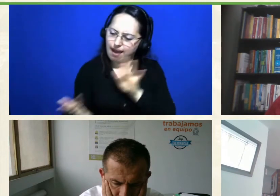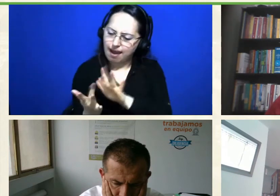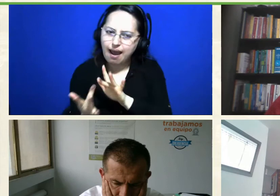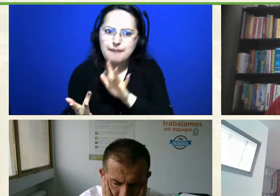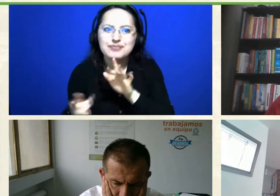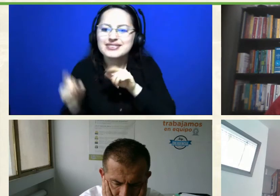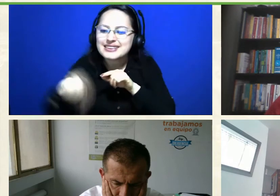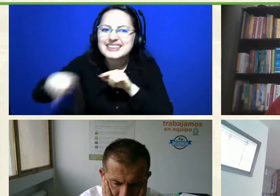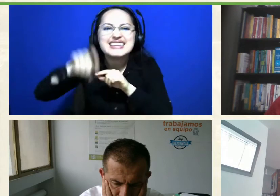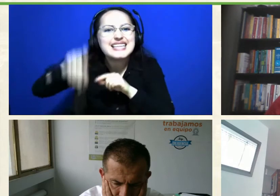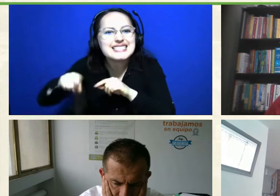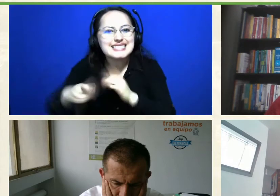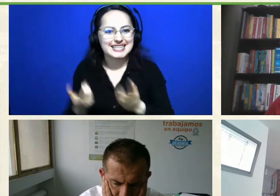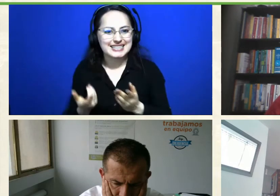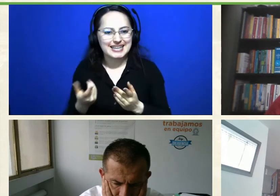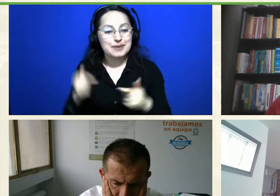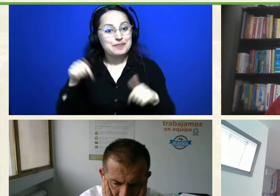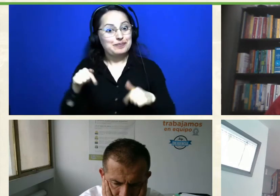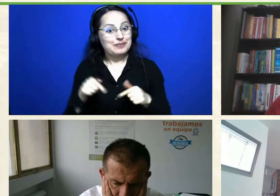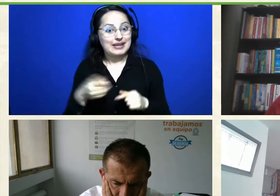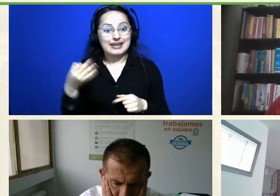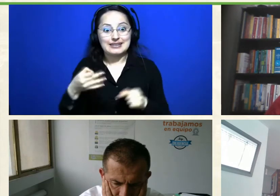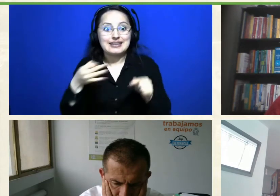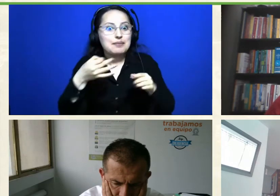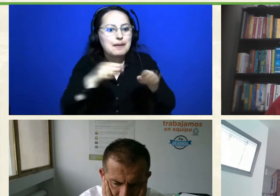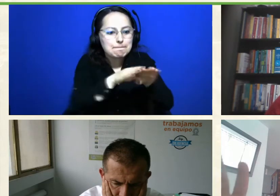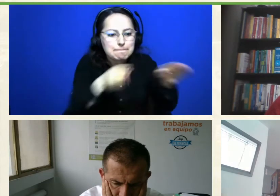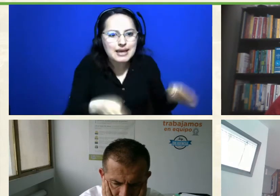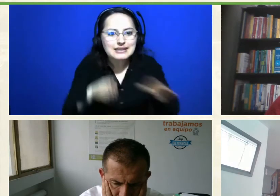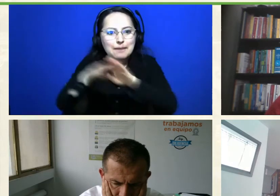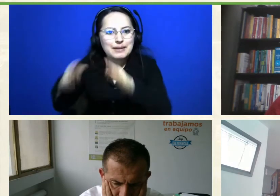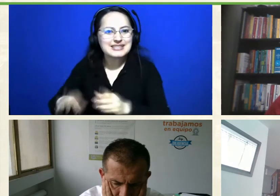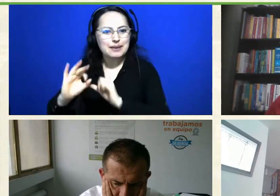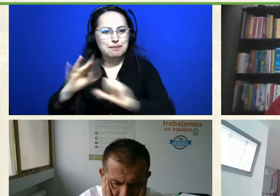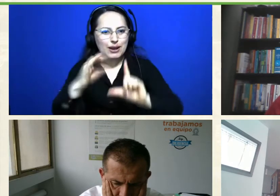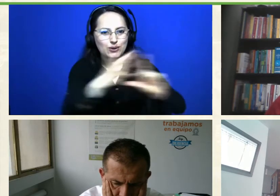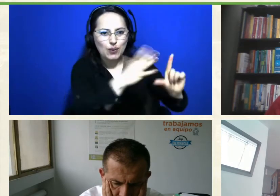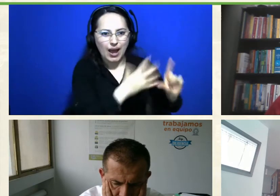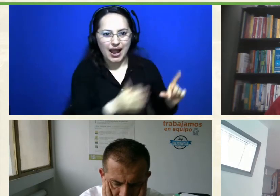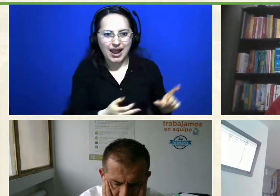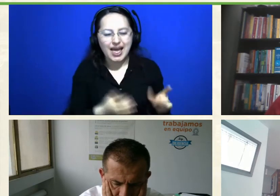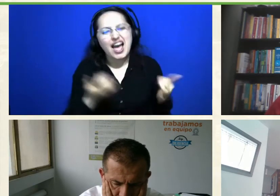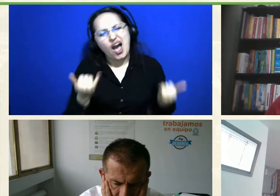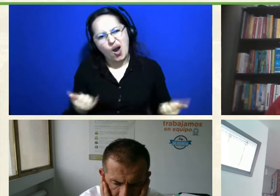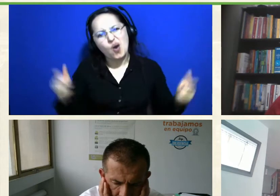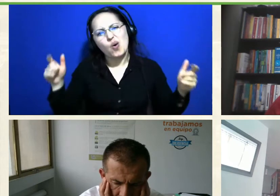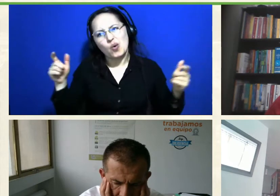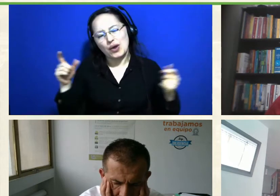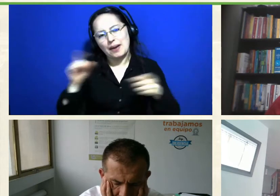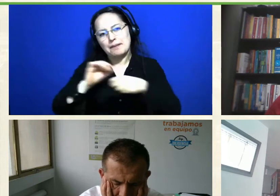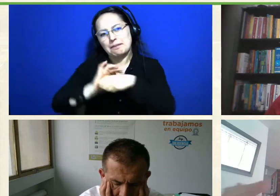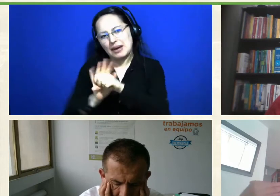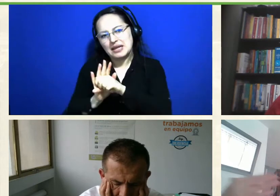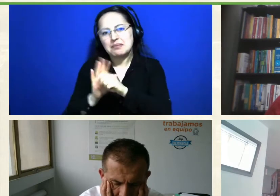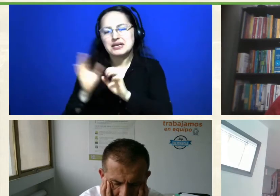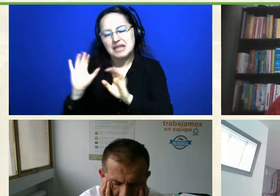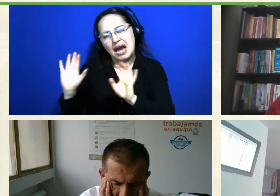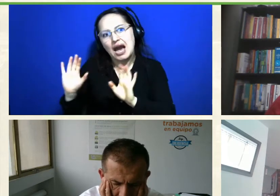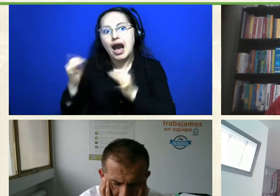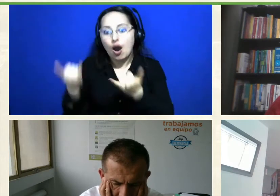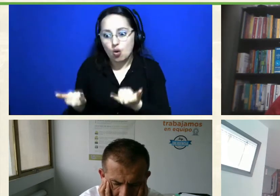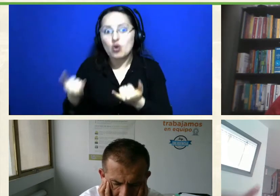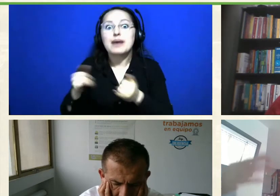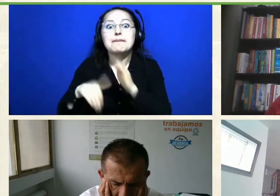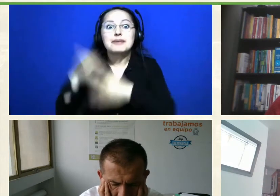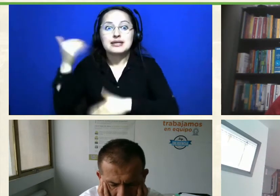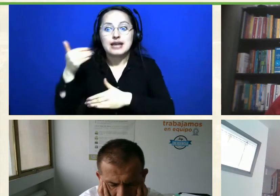Nosotros estamos haciendo en primera instancia muchas mesas virtuales, pero ya ahorita, como se ha ido bajando un poco el tema de la pandemia, estamos haciendo mesas